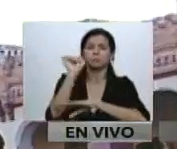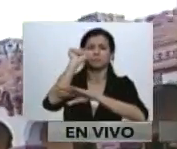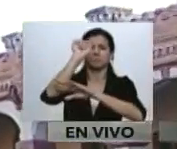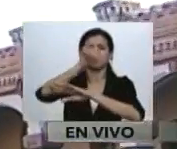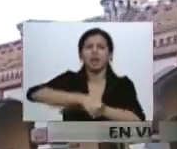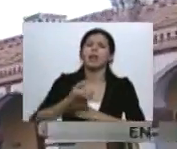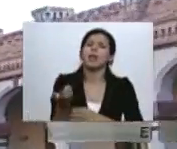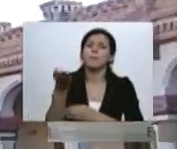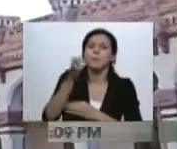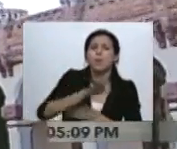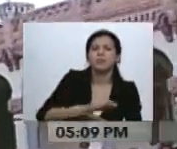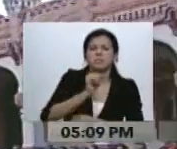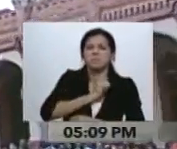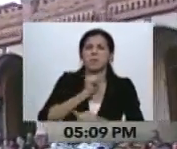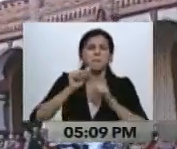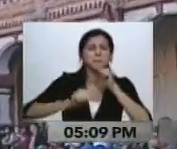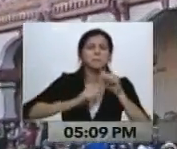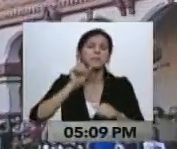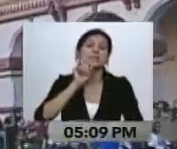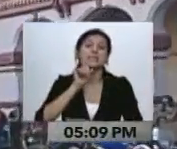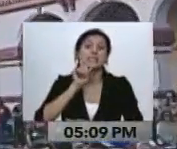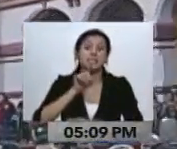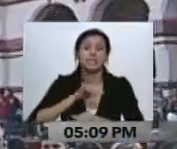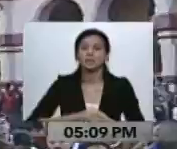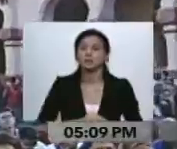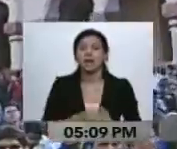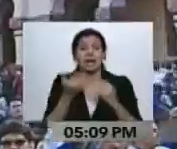miedo, las mentiras.